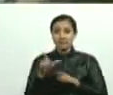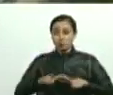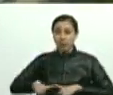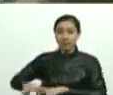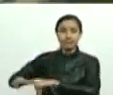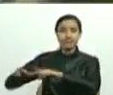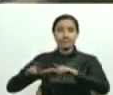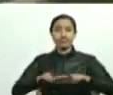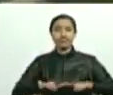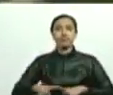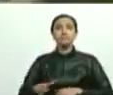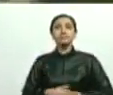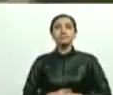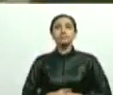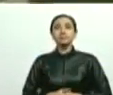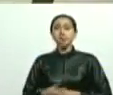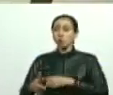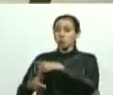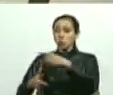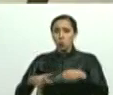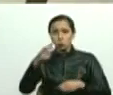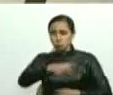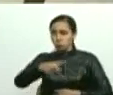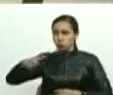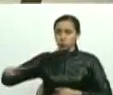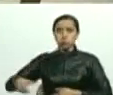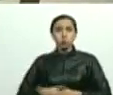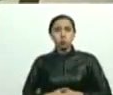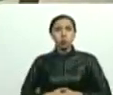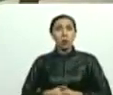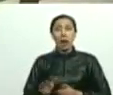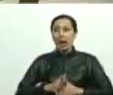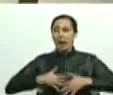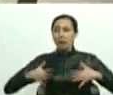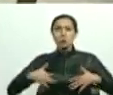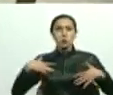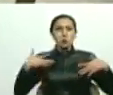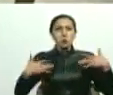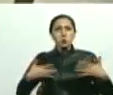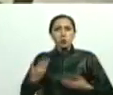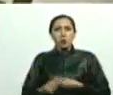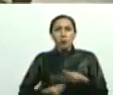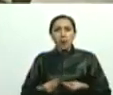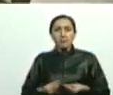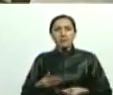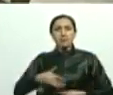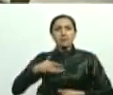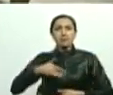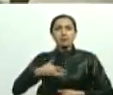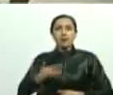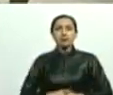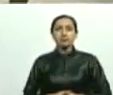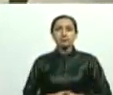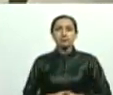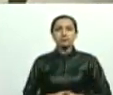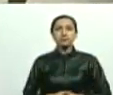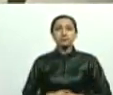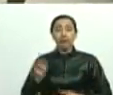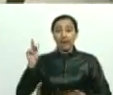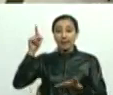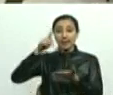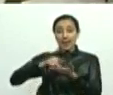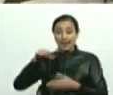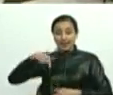Miraflores. Los 3 coincidieron la inmensa emoción que han sentido al estar en